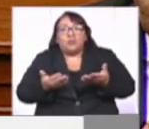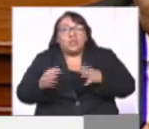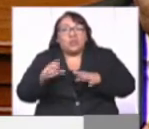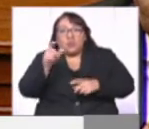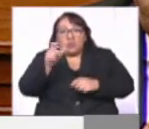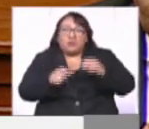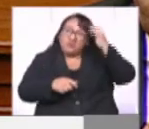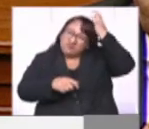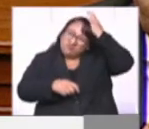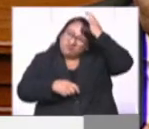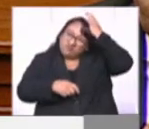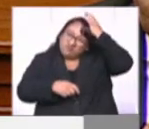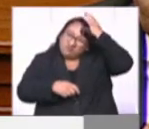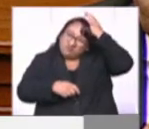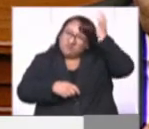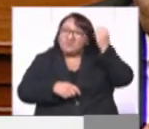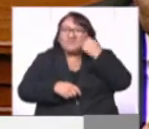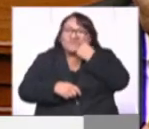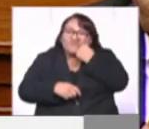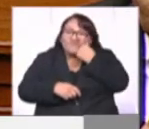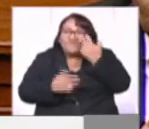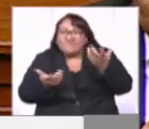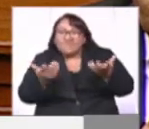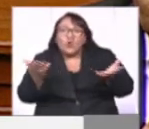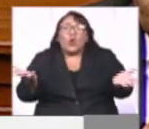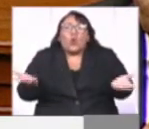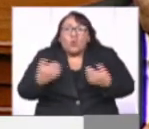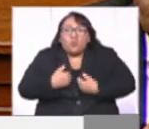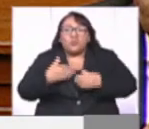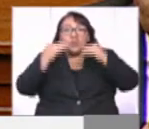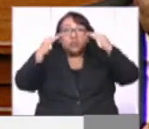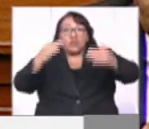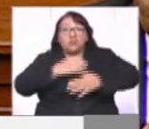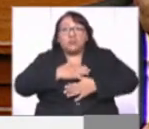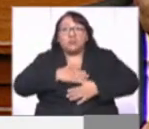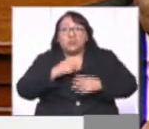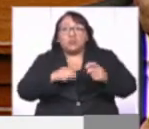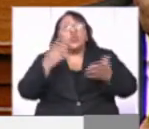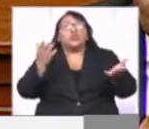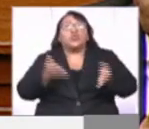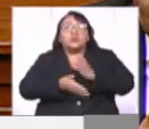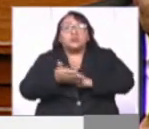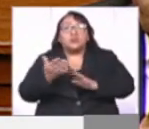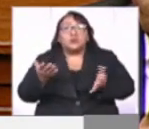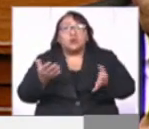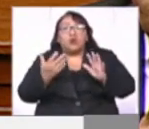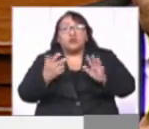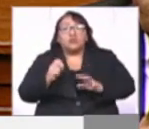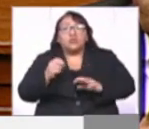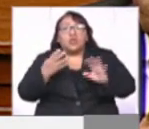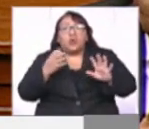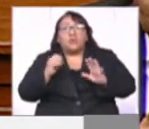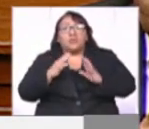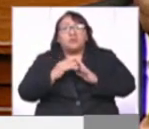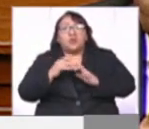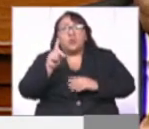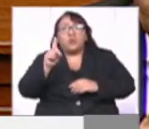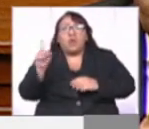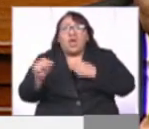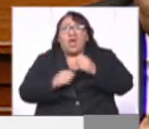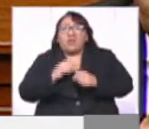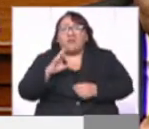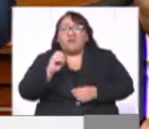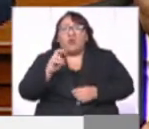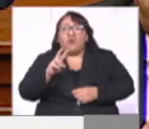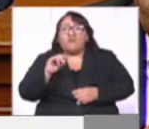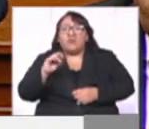policía si no tiene anhelos personales como tener un techo propio? ¿A dónde se van esos 80, 90 millones anuales de